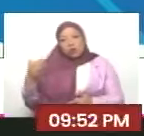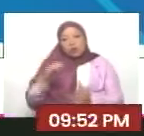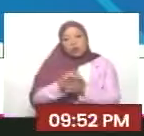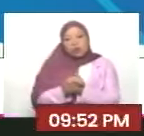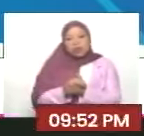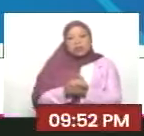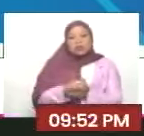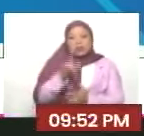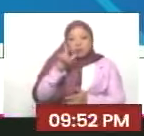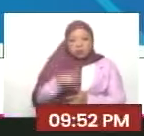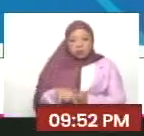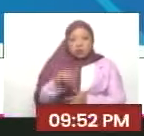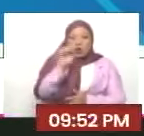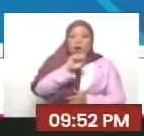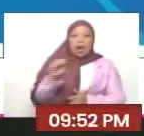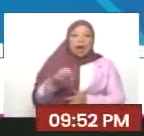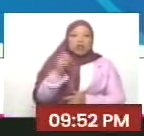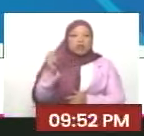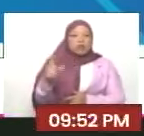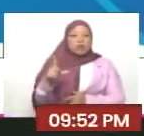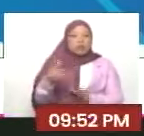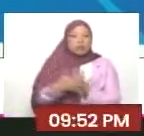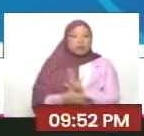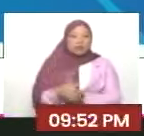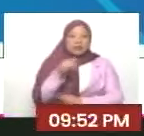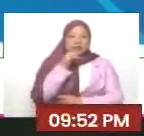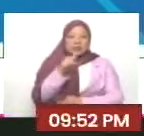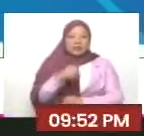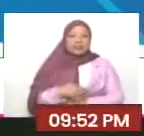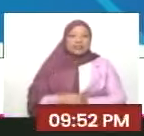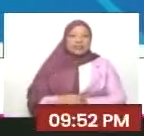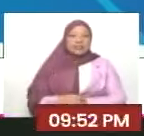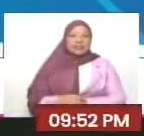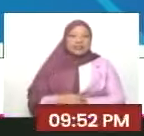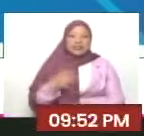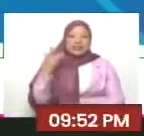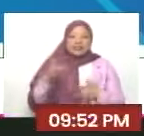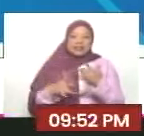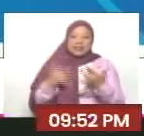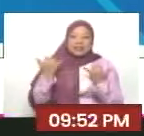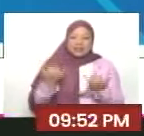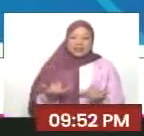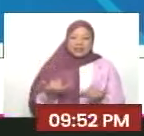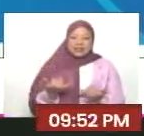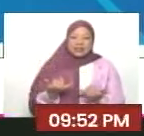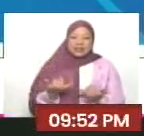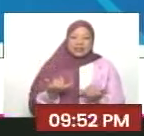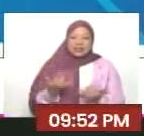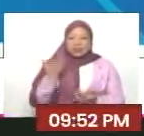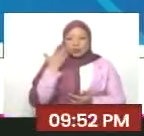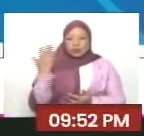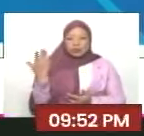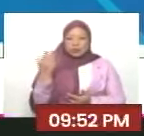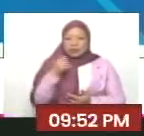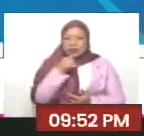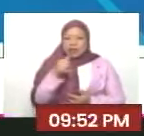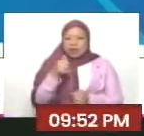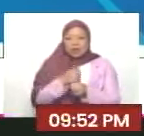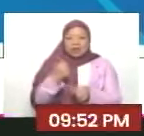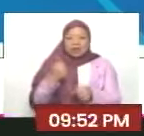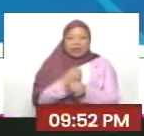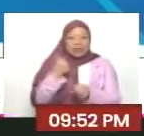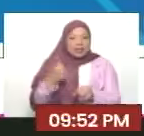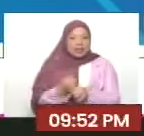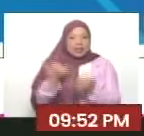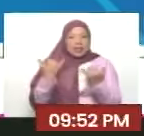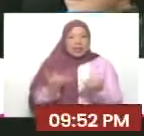Muset, a Benito Irade y refuerzo que yo les puse ahí, el capitán Juan Escalona, por favor póngamelo a trabajar.